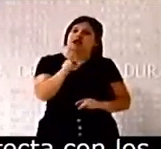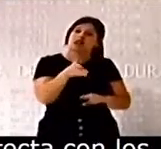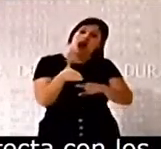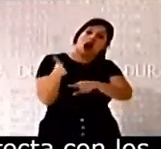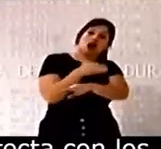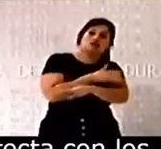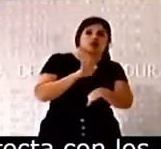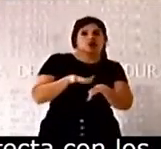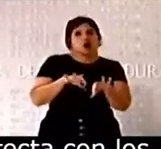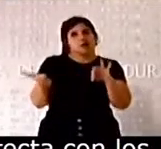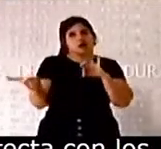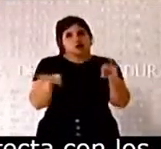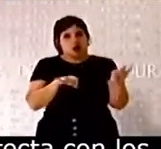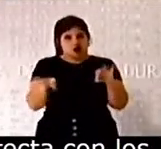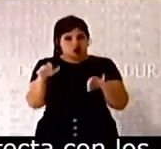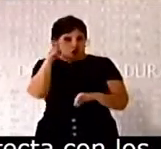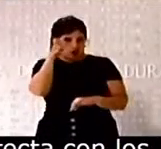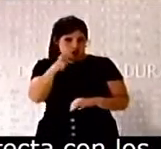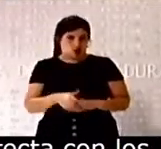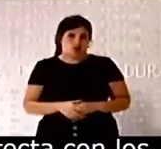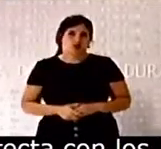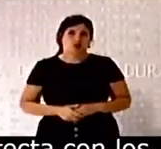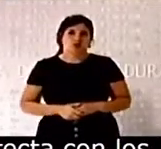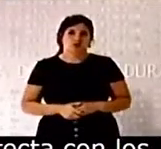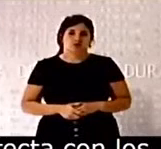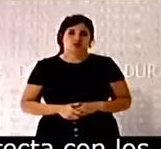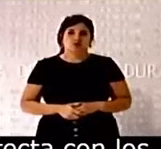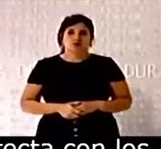prever en sus municipios.